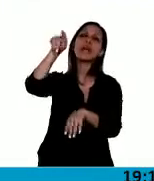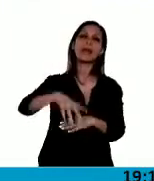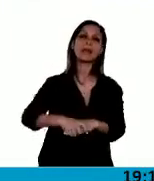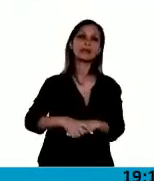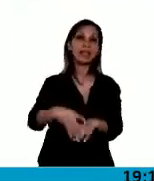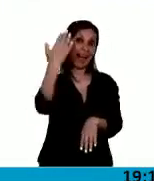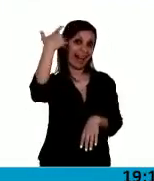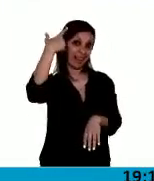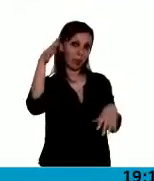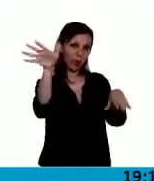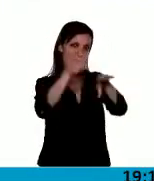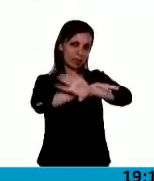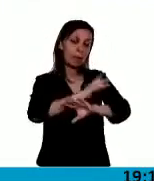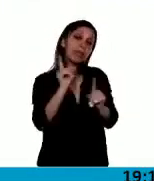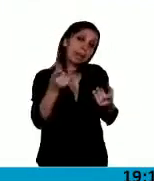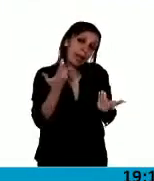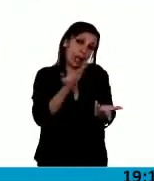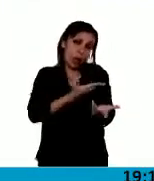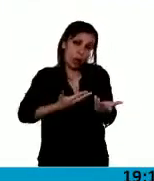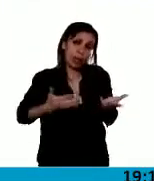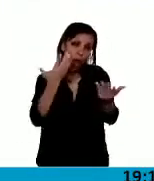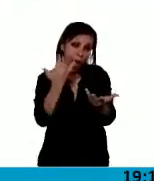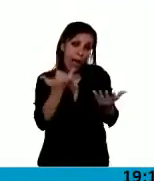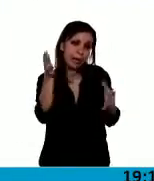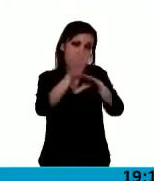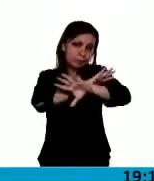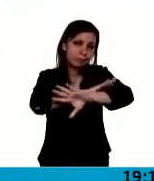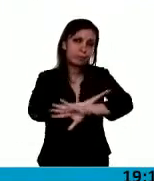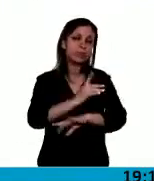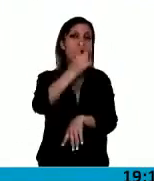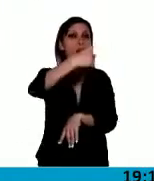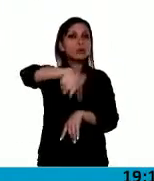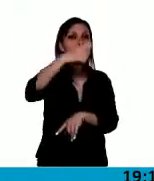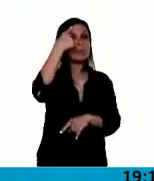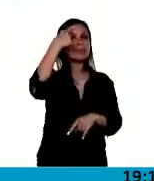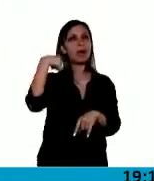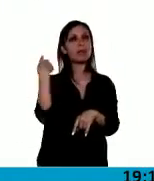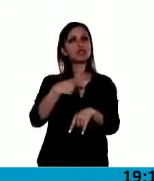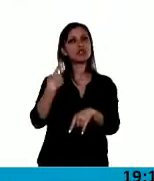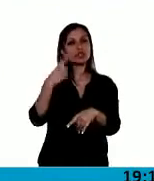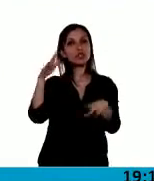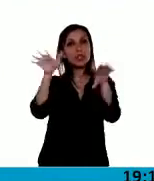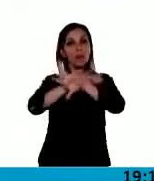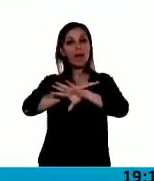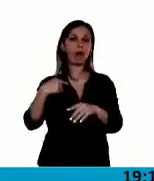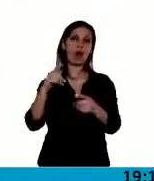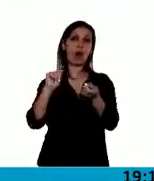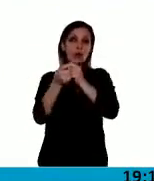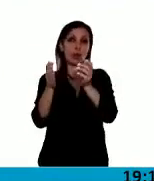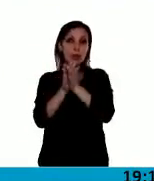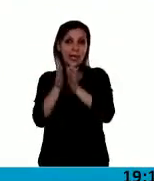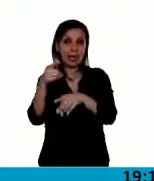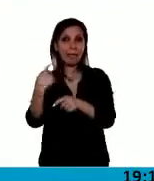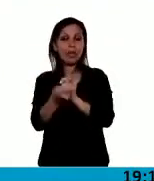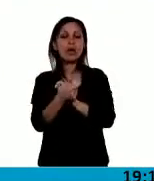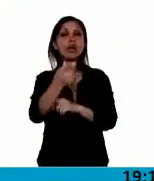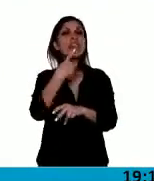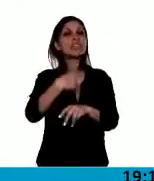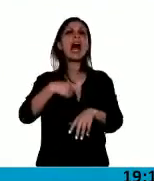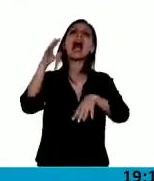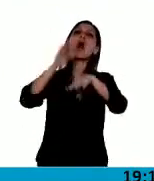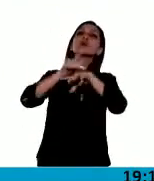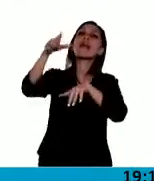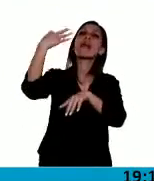equivocamos porque también los gobiernos se equivocan por supuesto cuando ustedes creían que nos equivocábamos háganse cargo nos decían hagan se cargó y